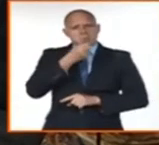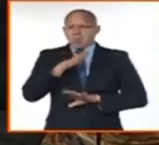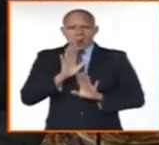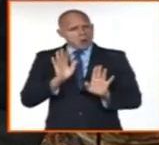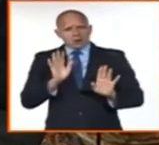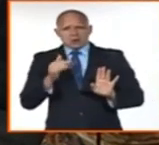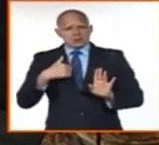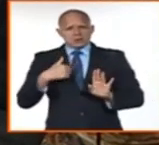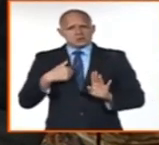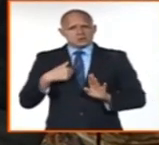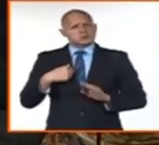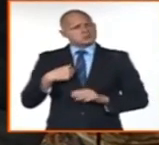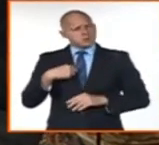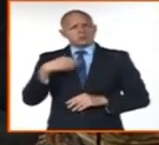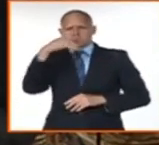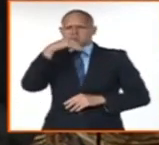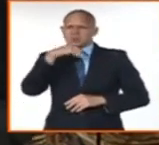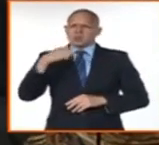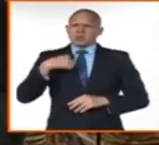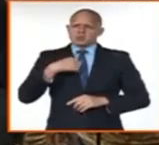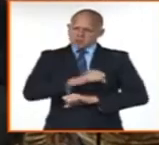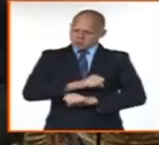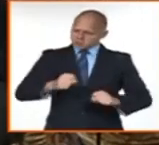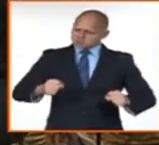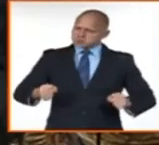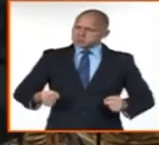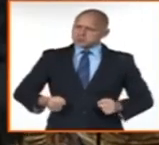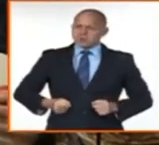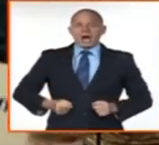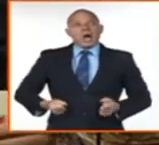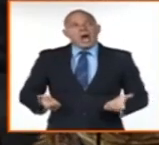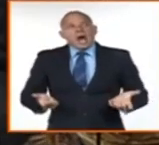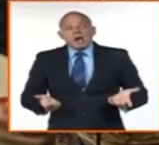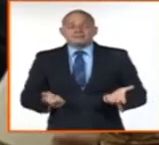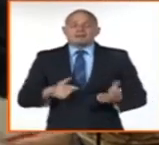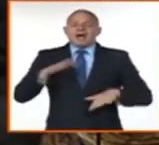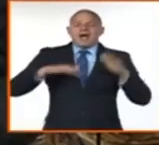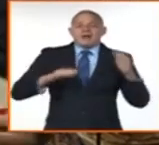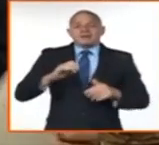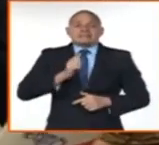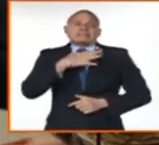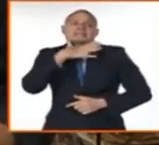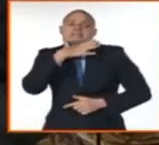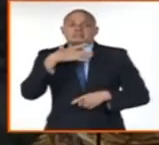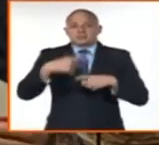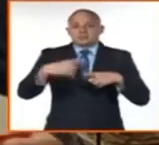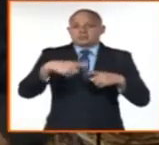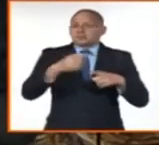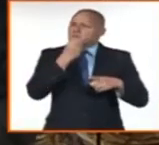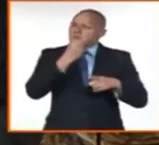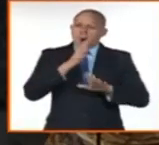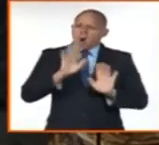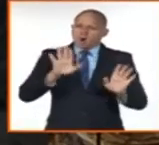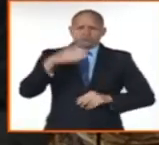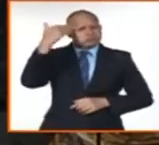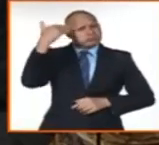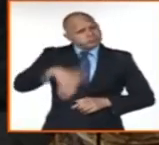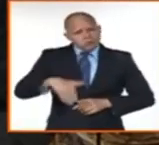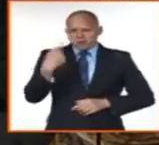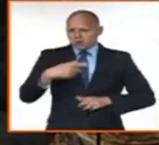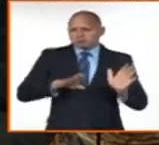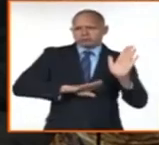con situaciones muy duras en la vida, pero vivimos. Y también nos hemos ido desarrollando un grupo de cosas, hemos tenido